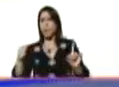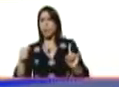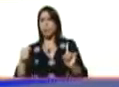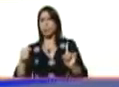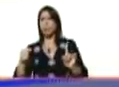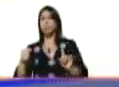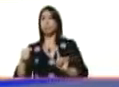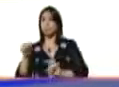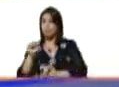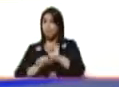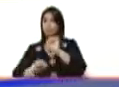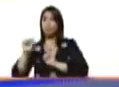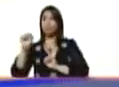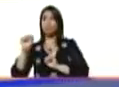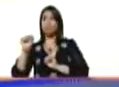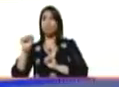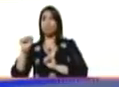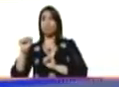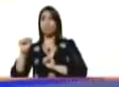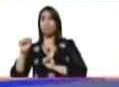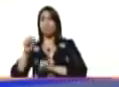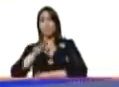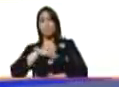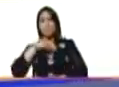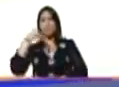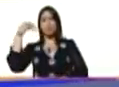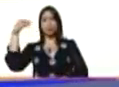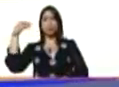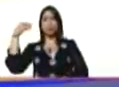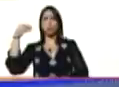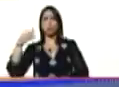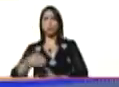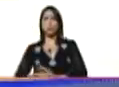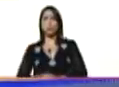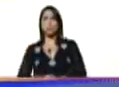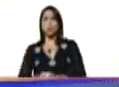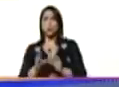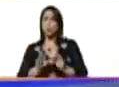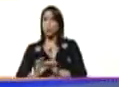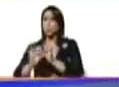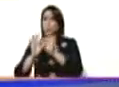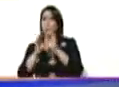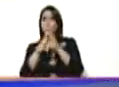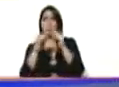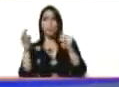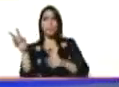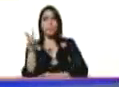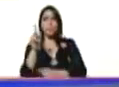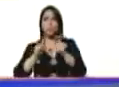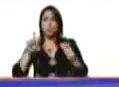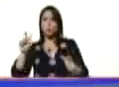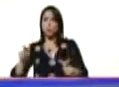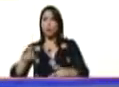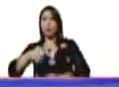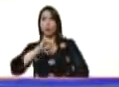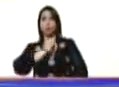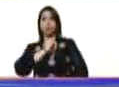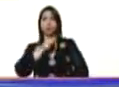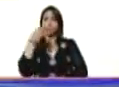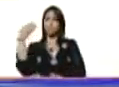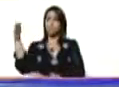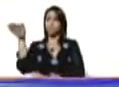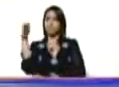defender el espíritu que une a todos los venezolanos, la identidad de ese tricolor